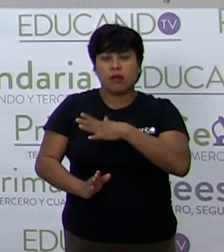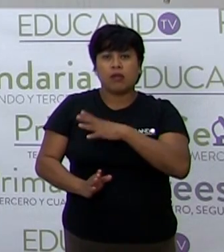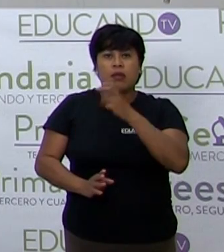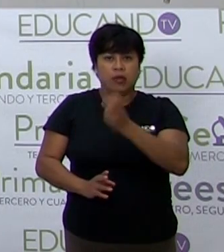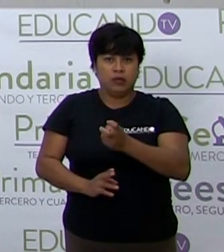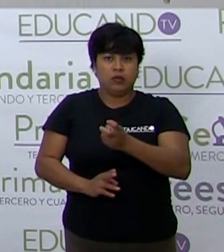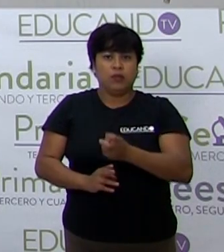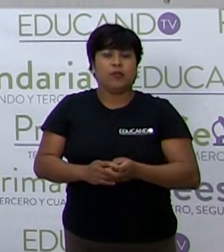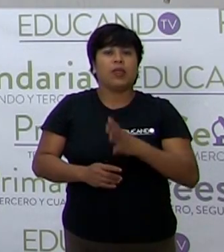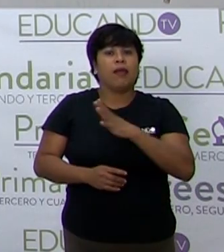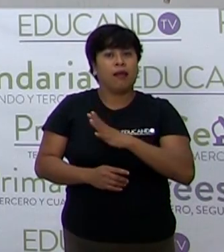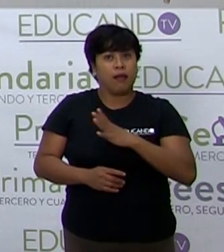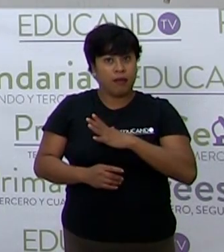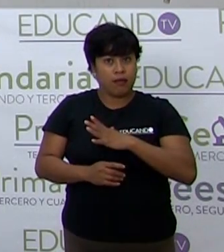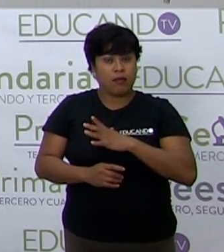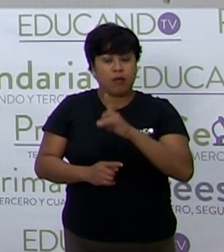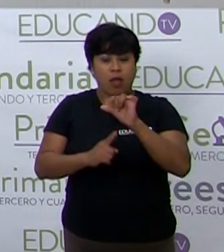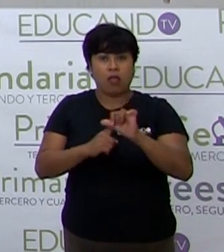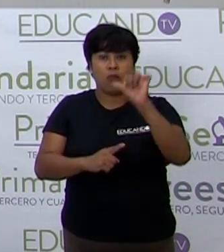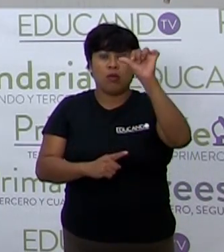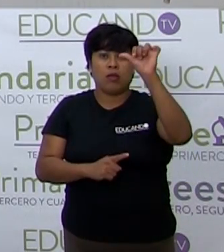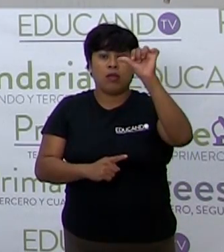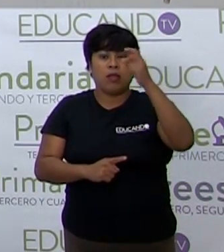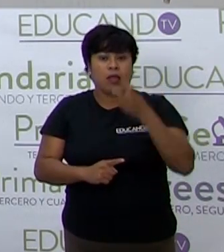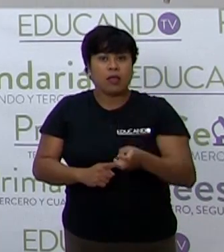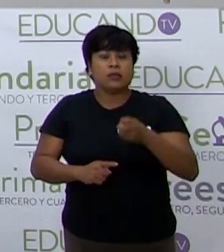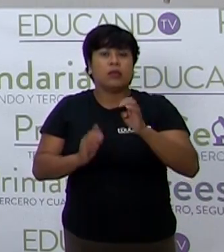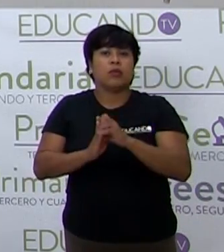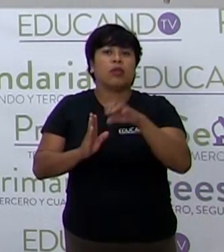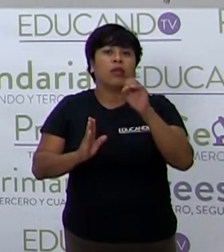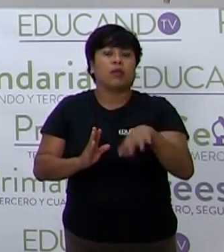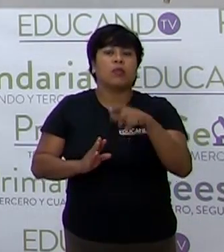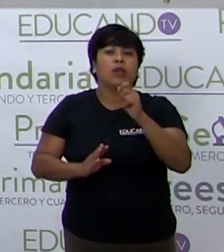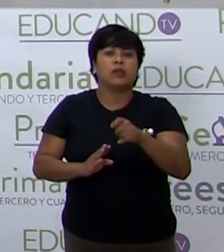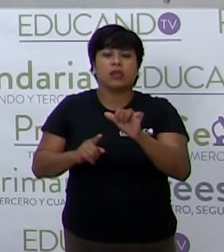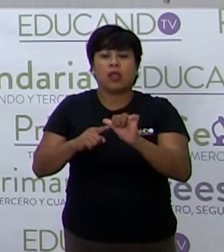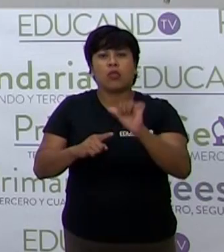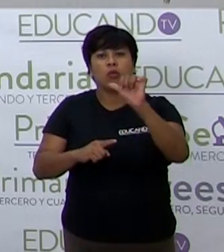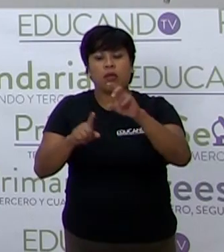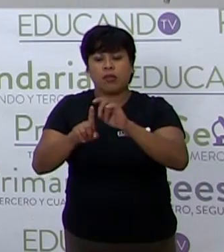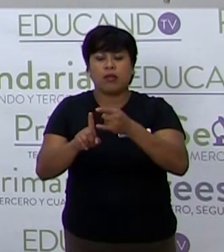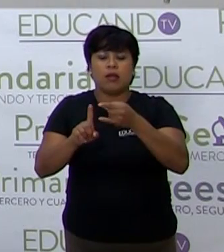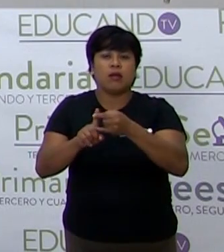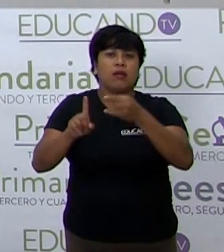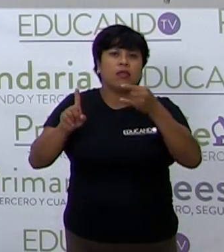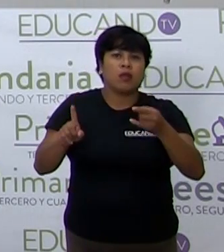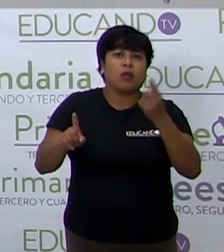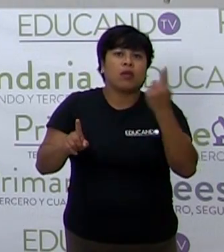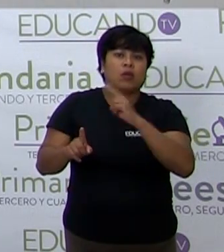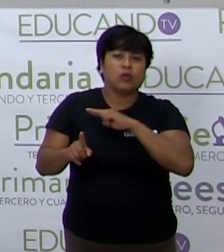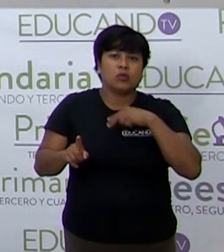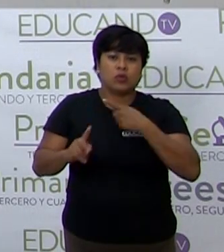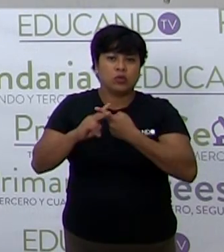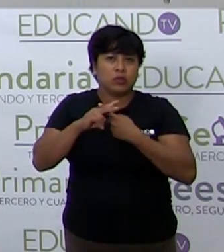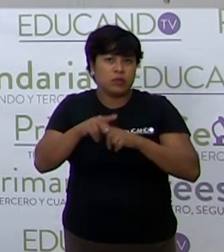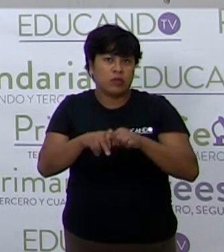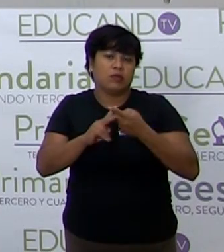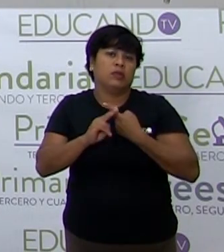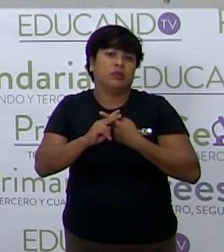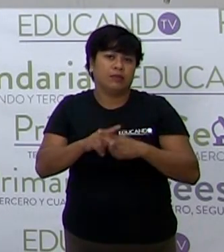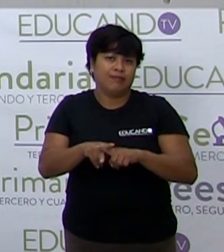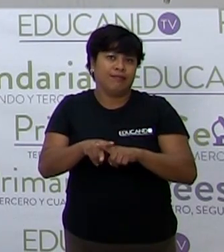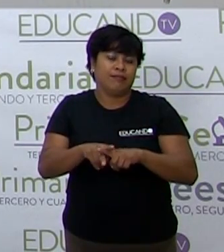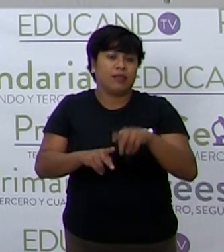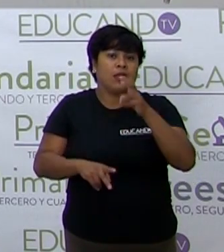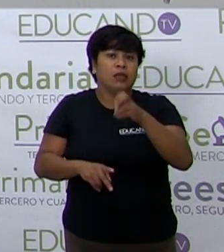nombres. Aquí tiene una altura, que en este caso puede ser la altura del rectángulo que inicialmente habíamos planteado, pero en este caso es